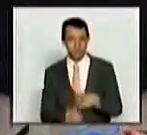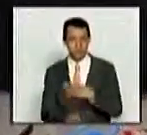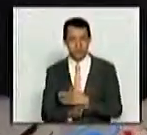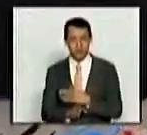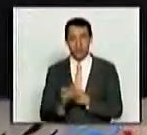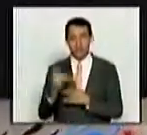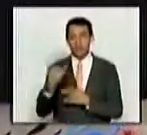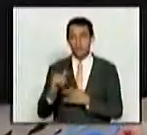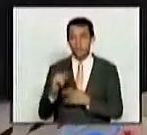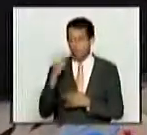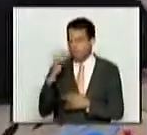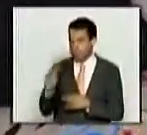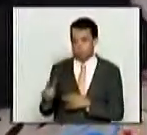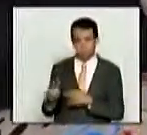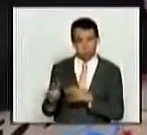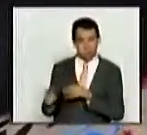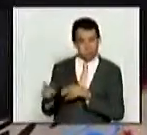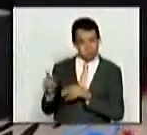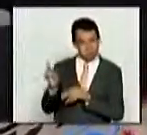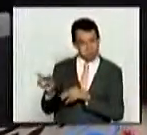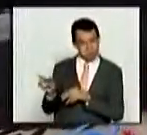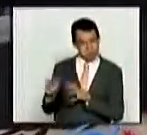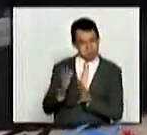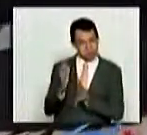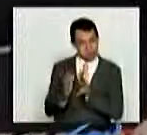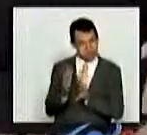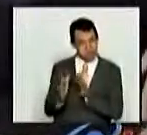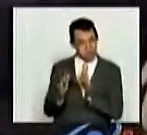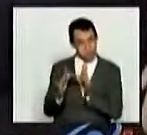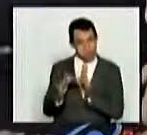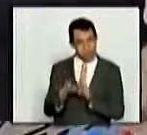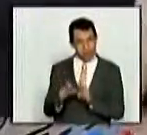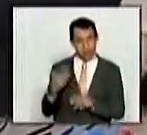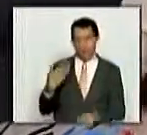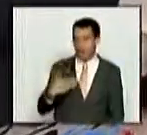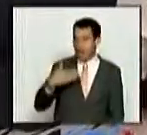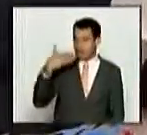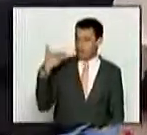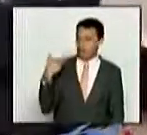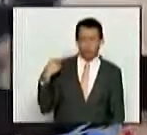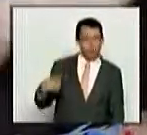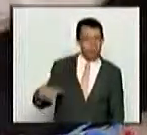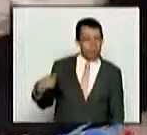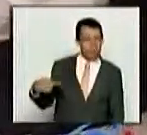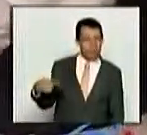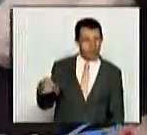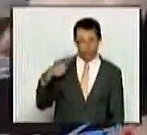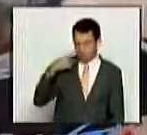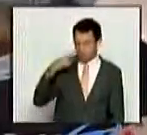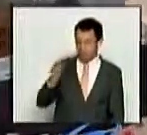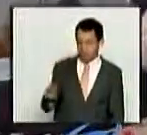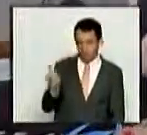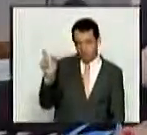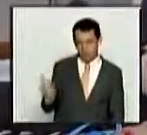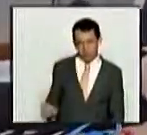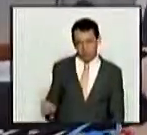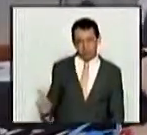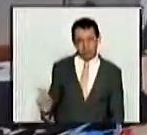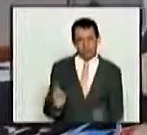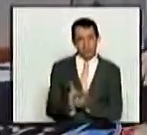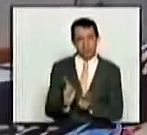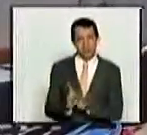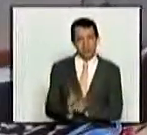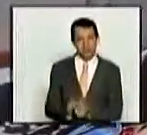está en este sitio, Raúl, detrás de usted tiene un equipo que utiliza, y le he visto en varios pacientes, que son de estímulos